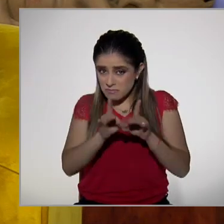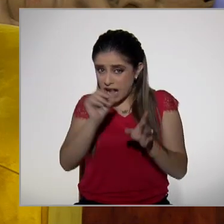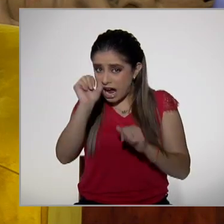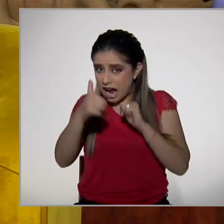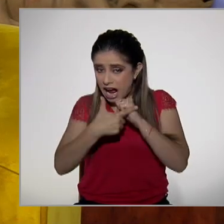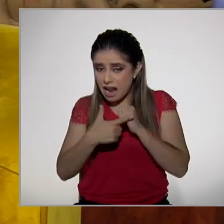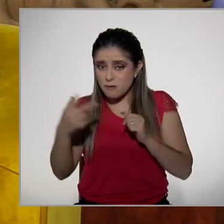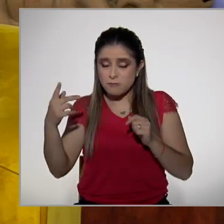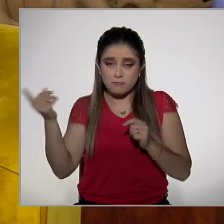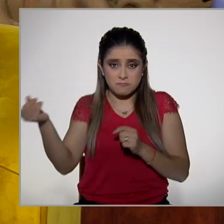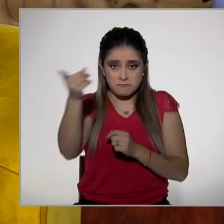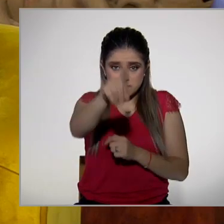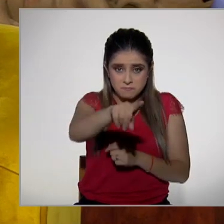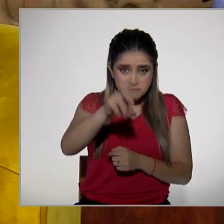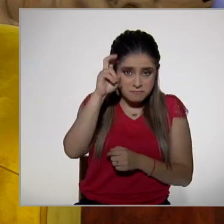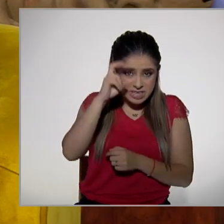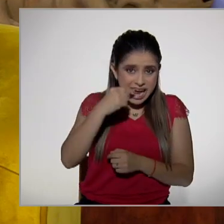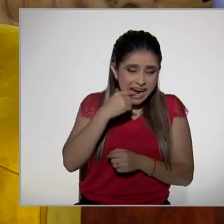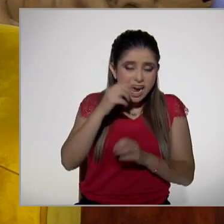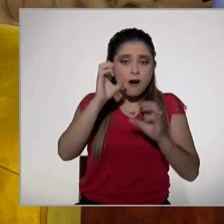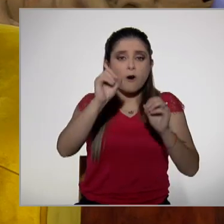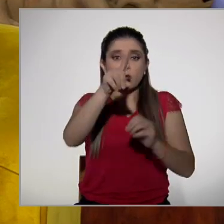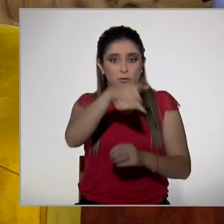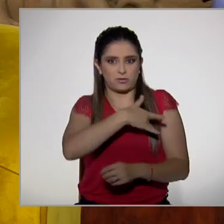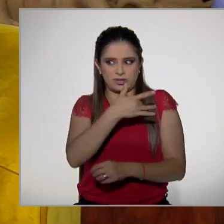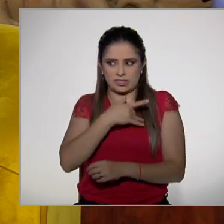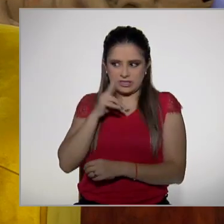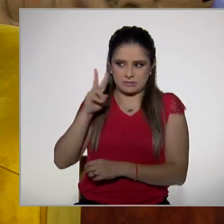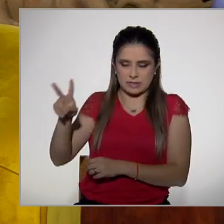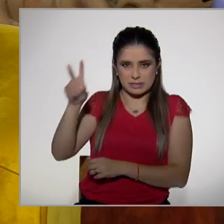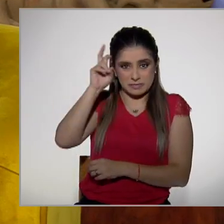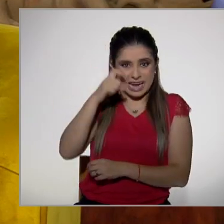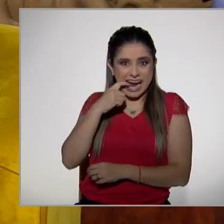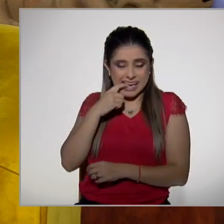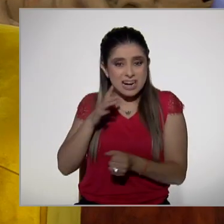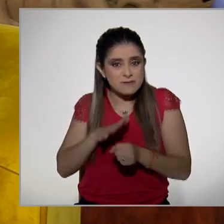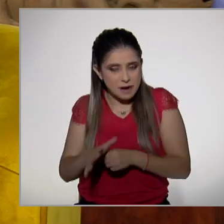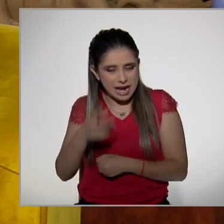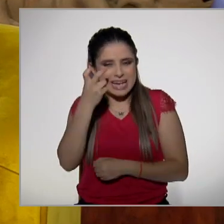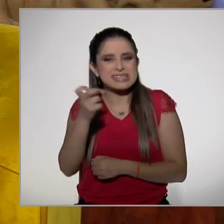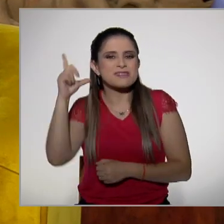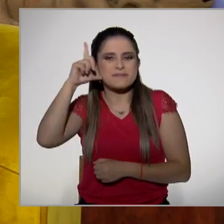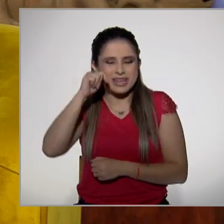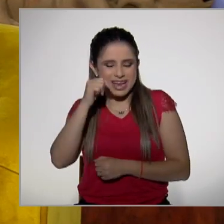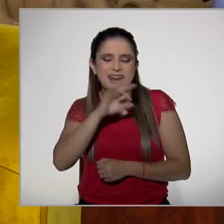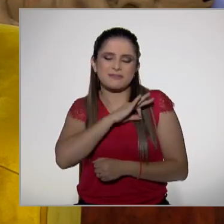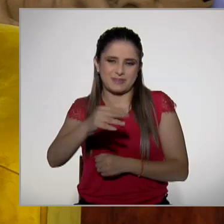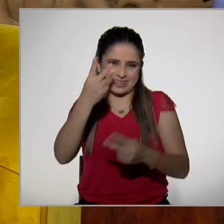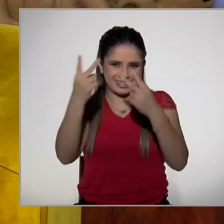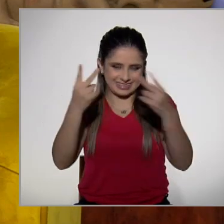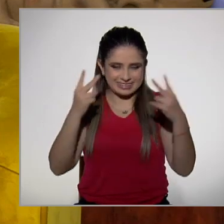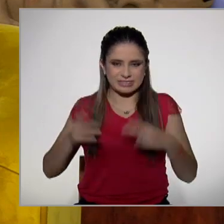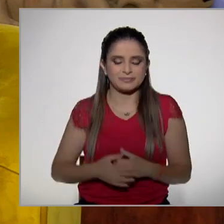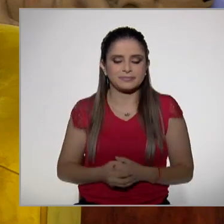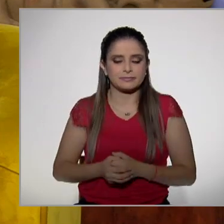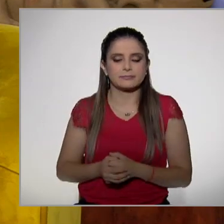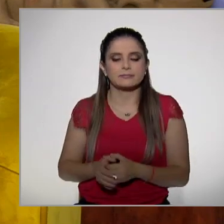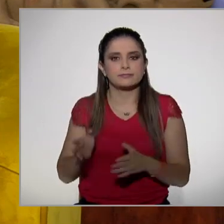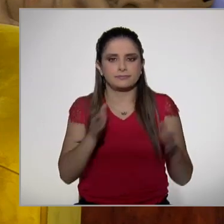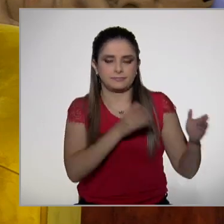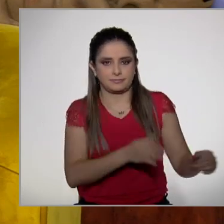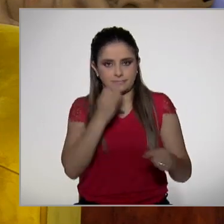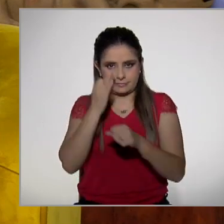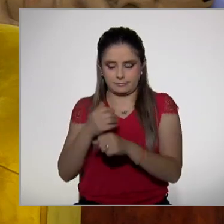pues escríbanos a nuestras redes que mañana van a estar mis compañeras muy contentas de llevar este programa a todos ustedes y miren quiero seguirles